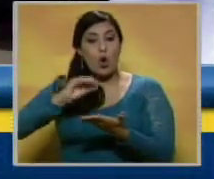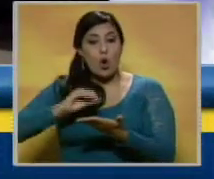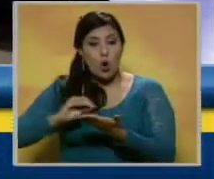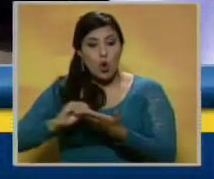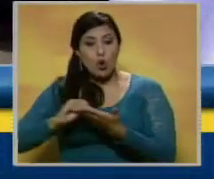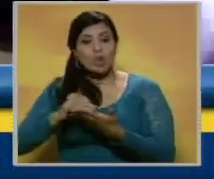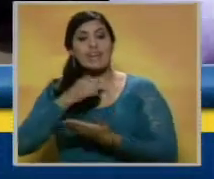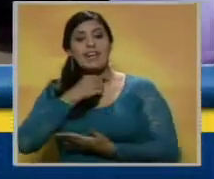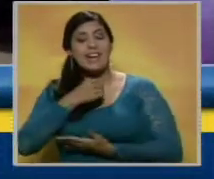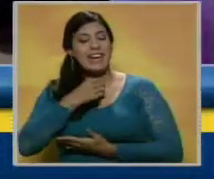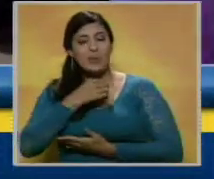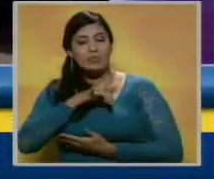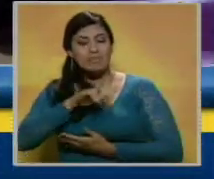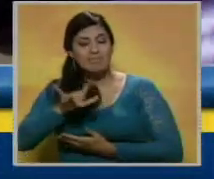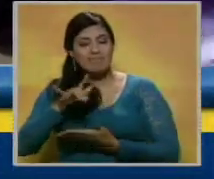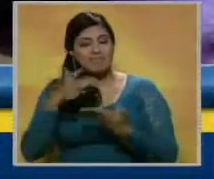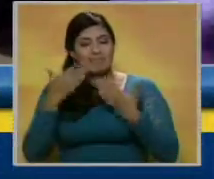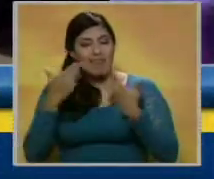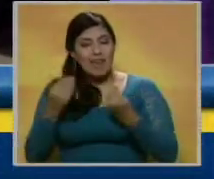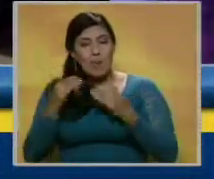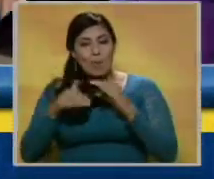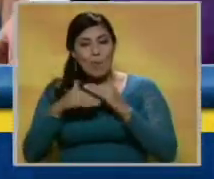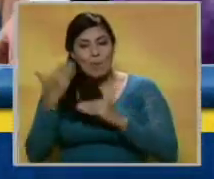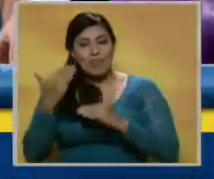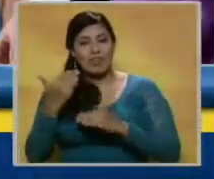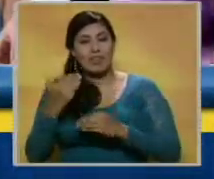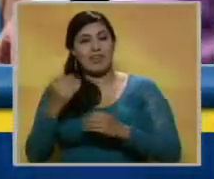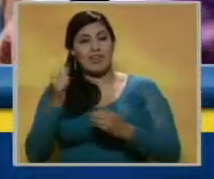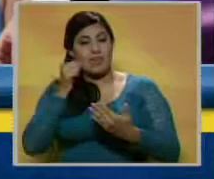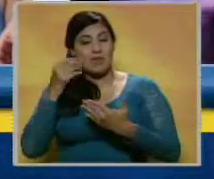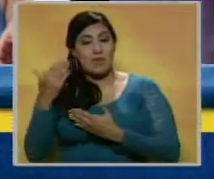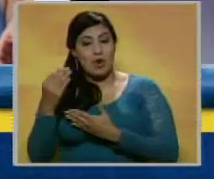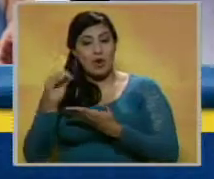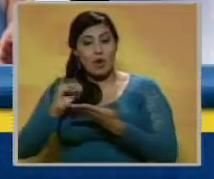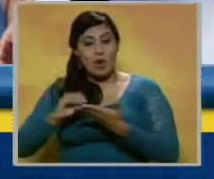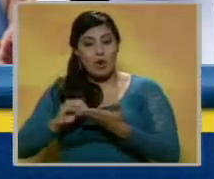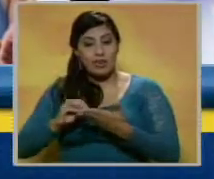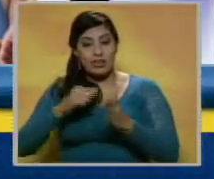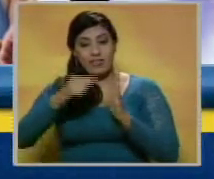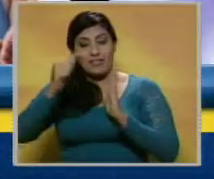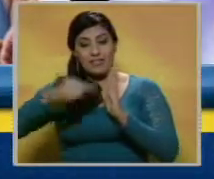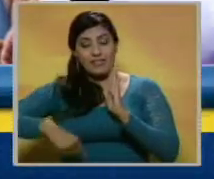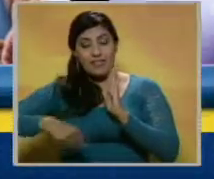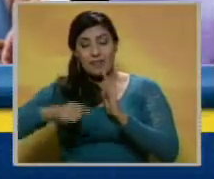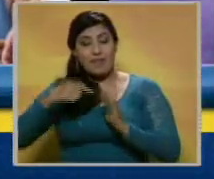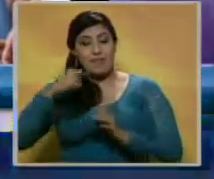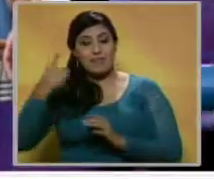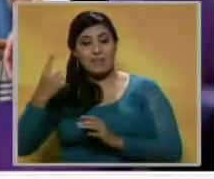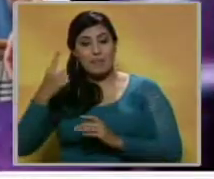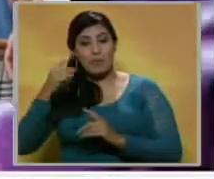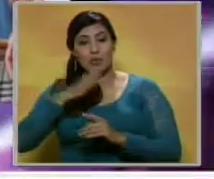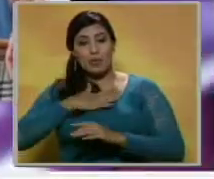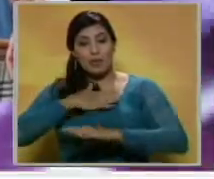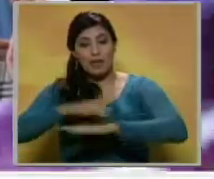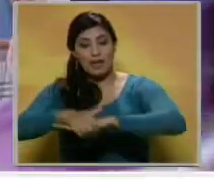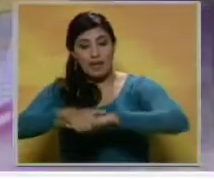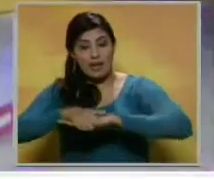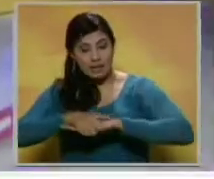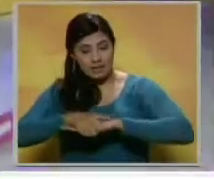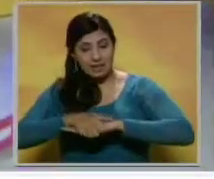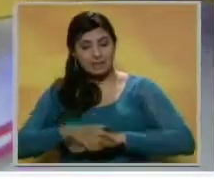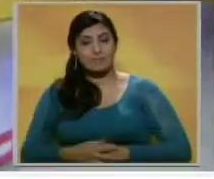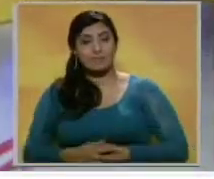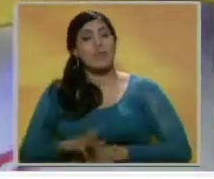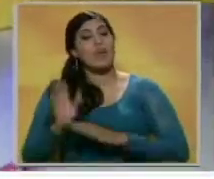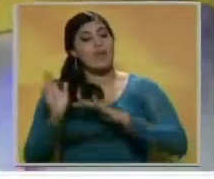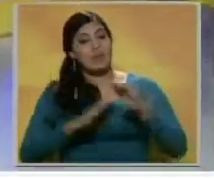a lo que es verdaderamente su pasión, la moda. Lavish Alice es una firma irreverente de origen británica. Y Julio